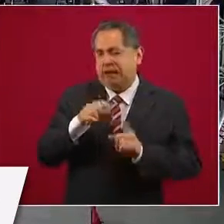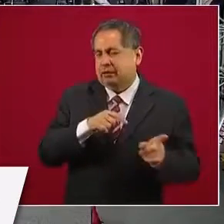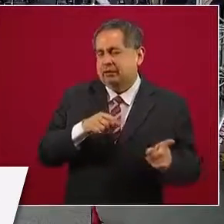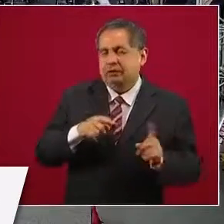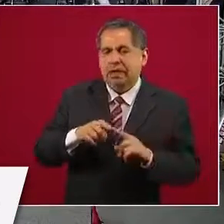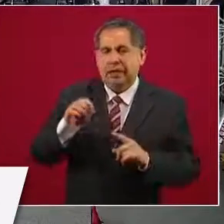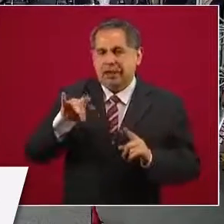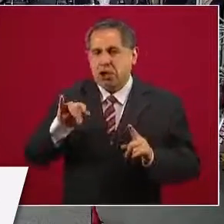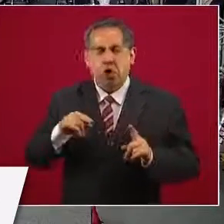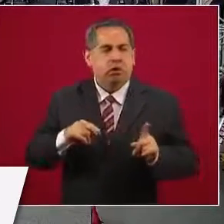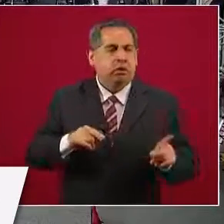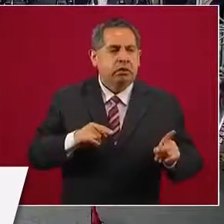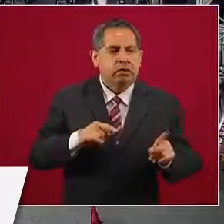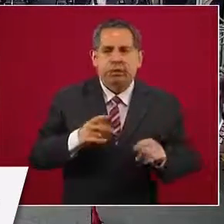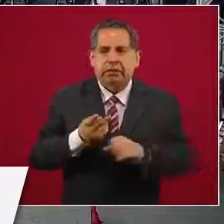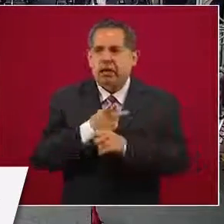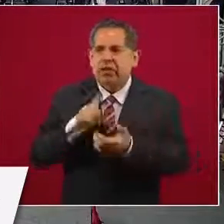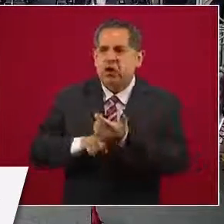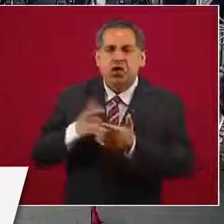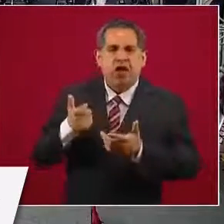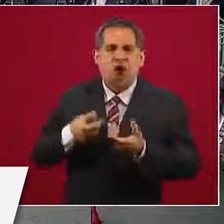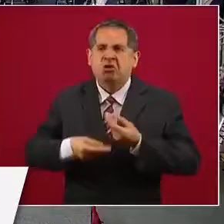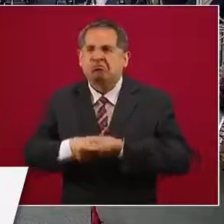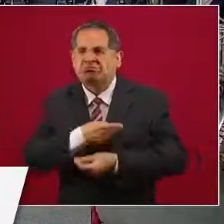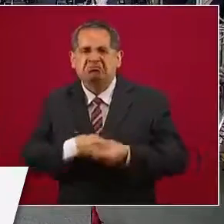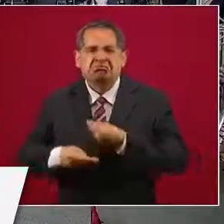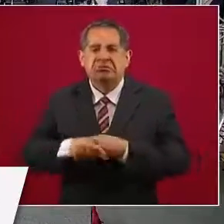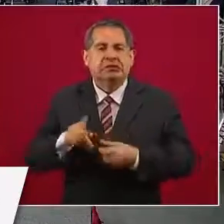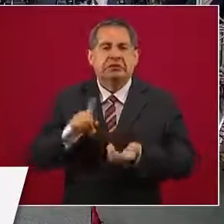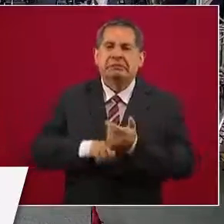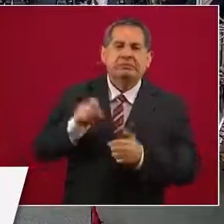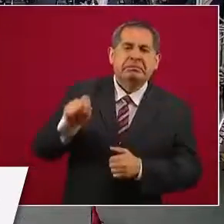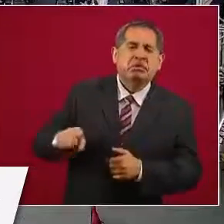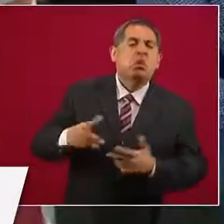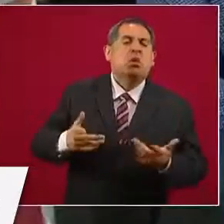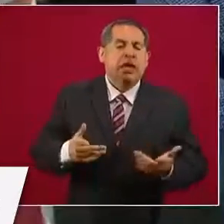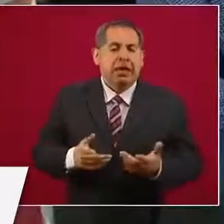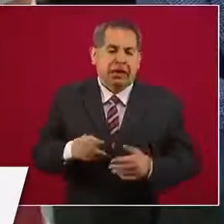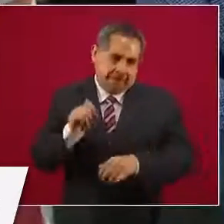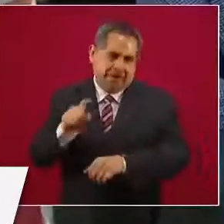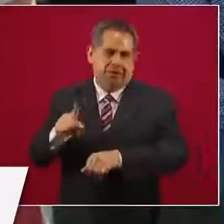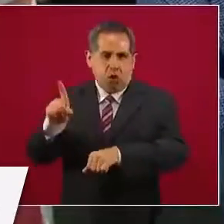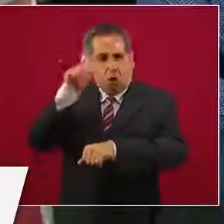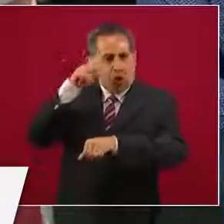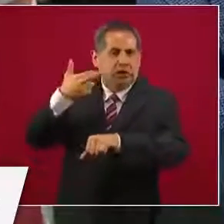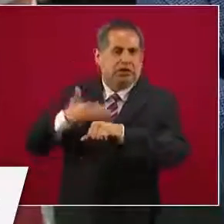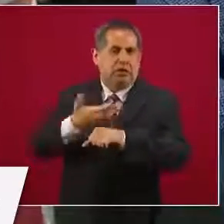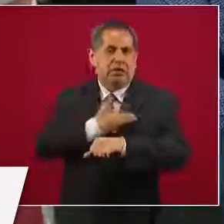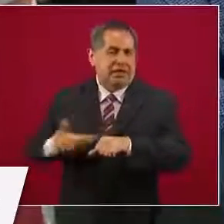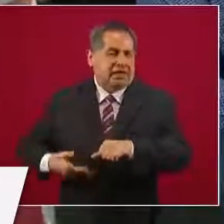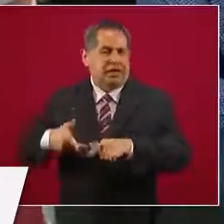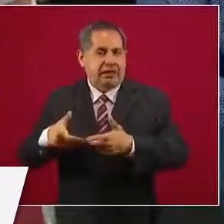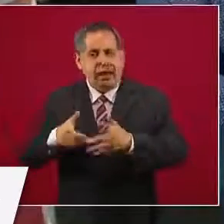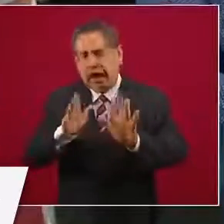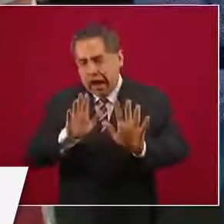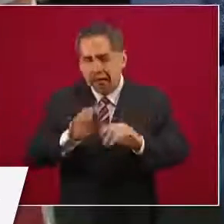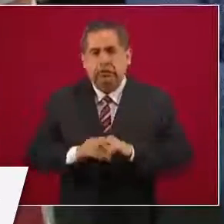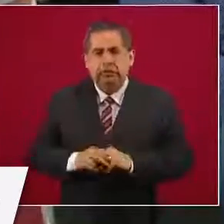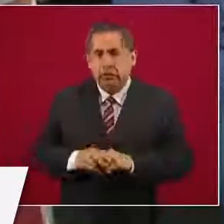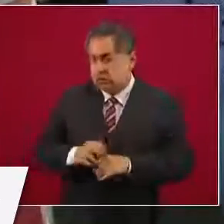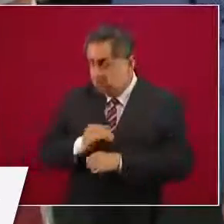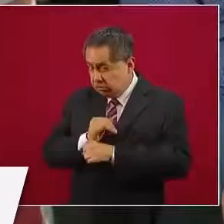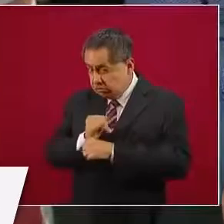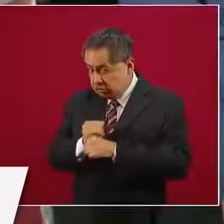dinero. Los principales promotores de estas reformas, pues evidentemente el consejero jurídico de la presidencia. Se está investigando a